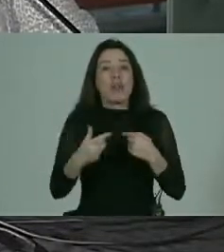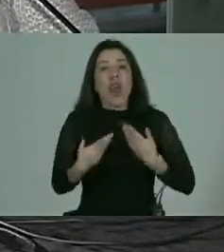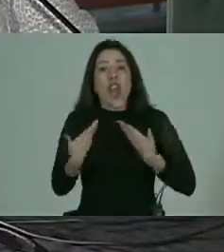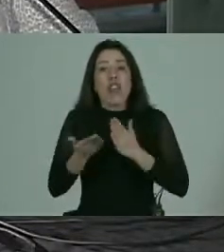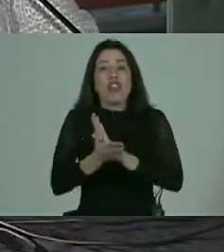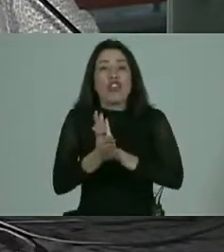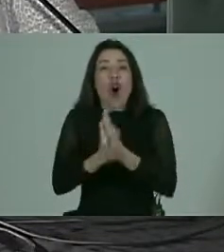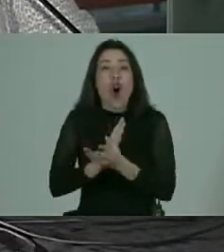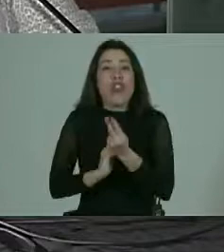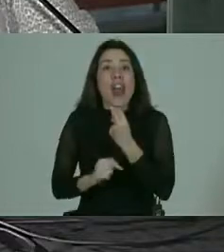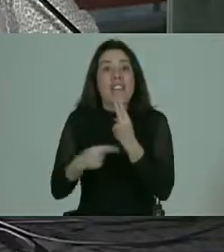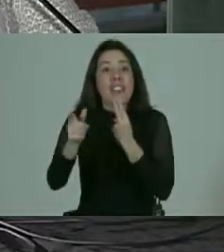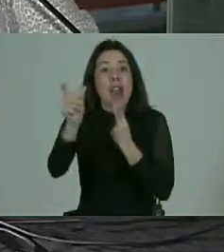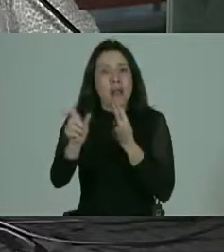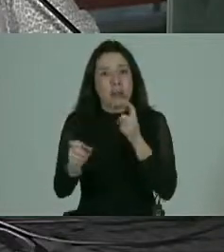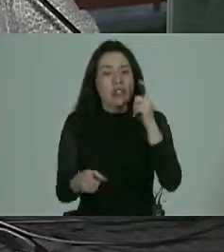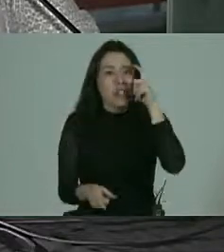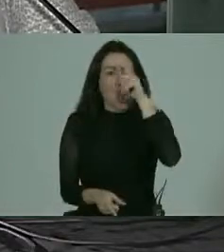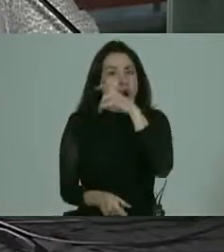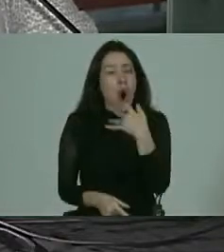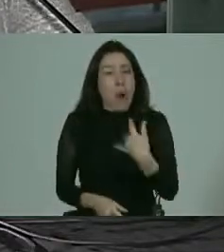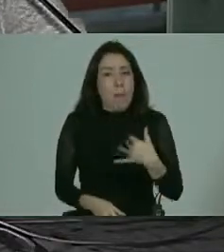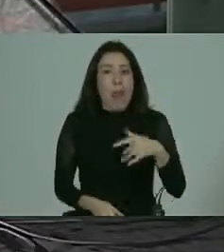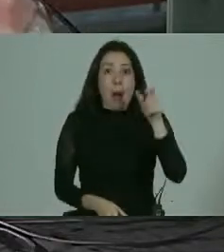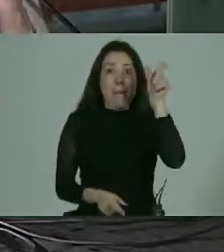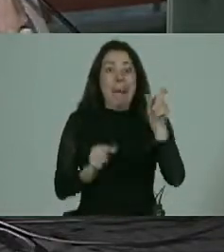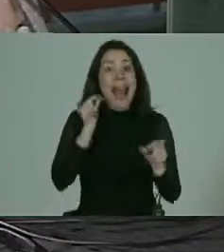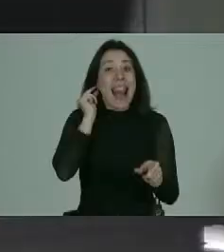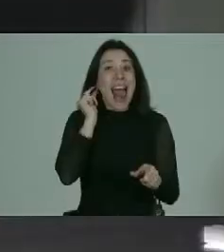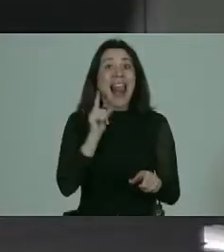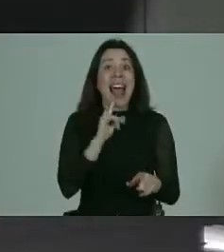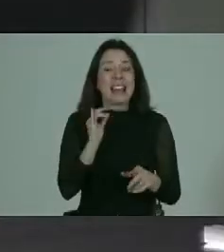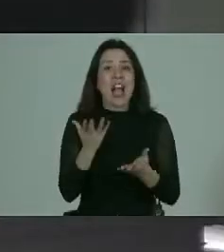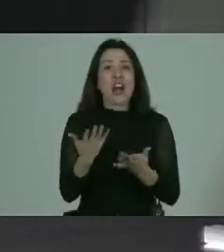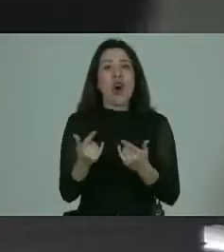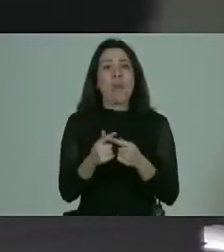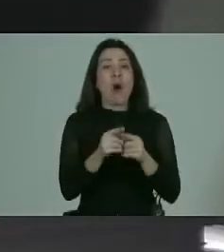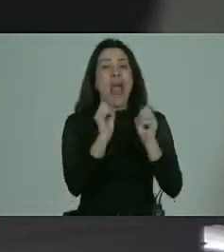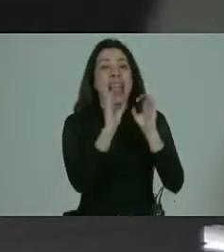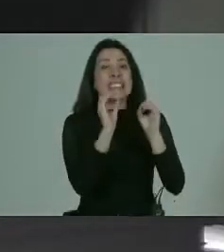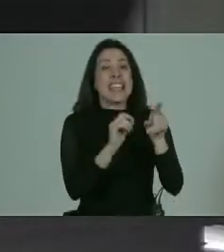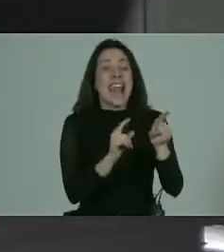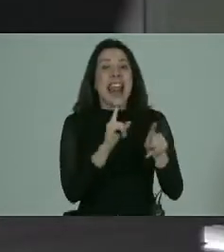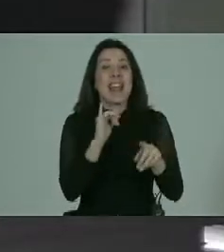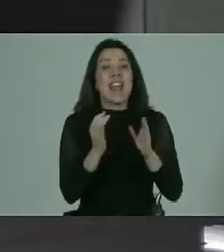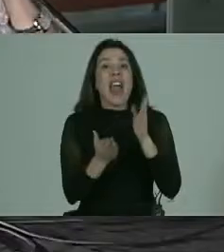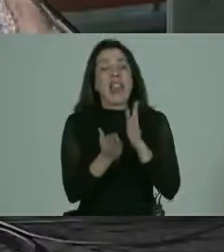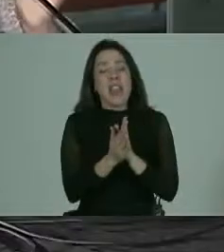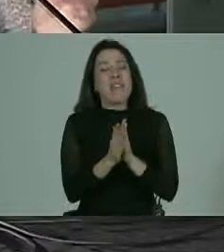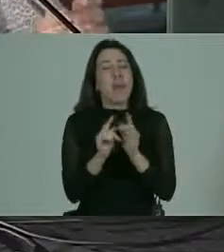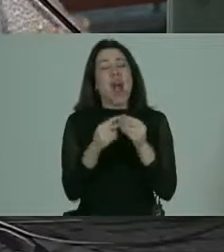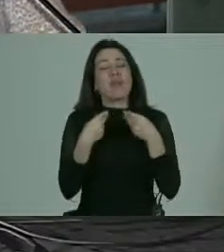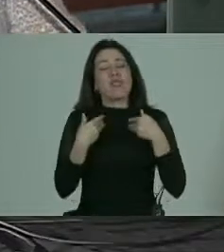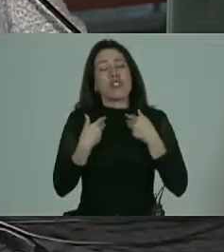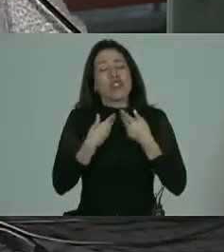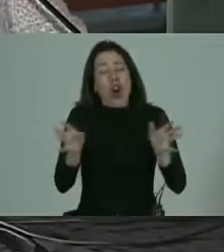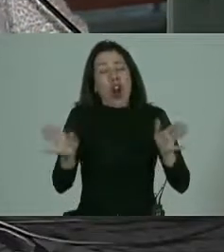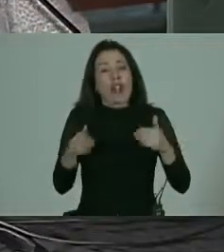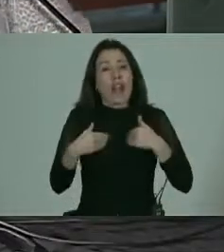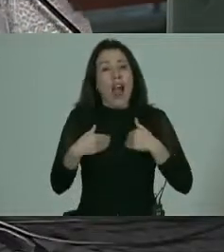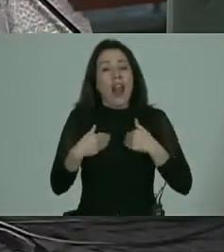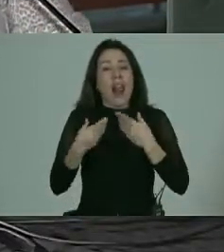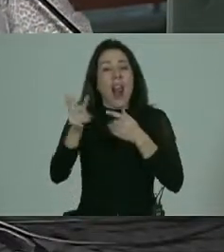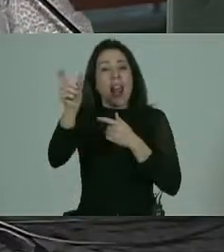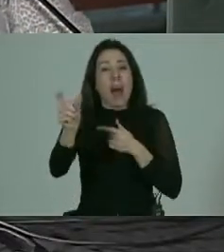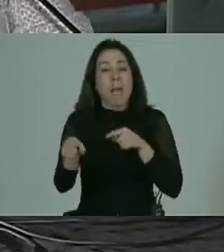a esto es muy complejo también para ella no como educar la ella de que tiene que desprenderse de esta